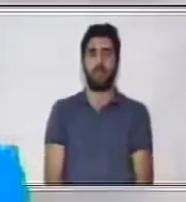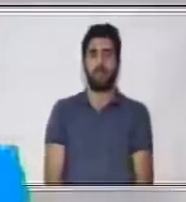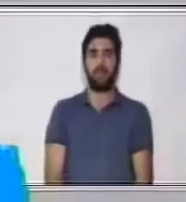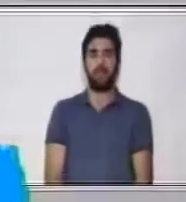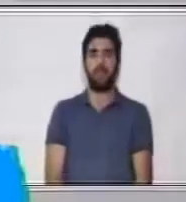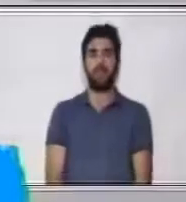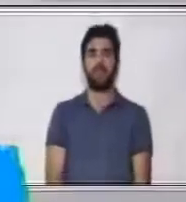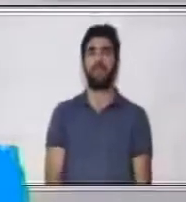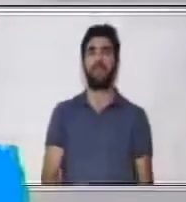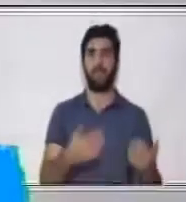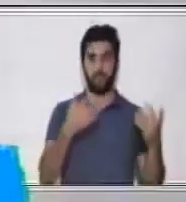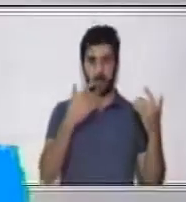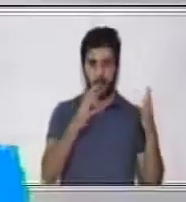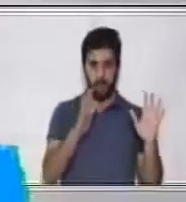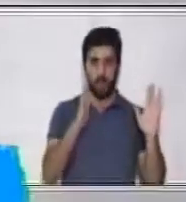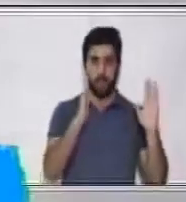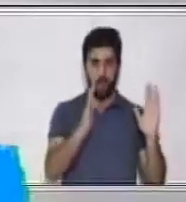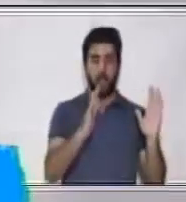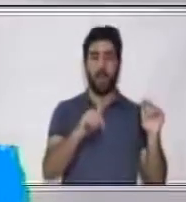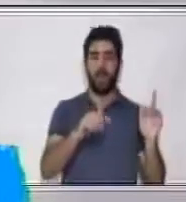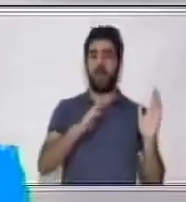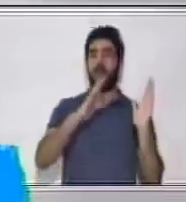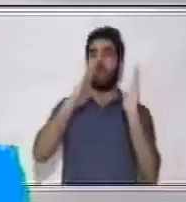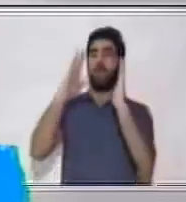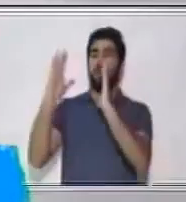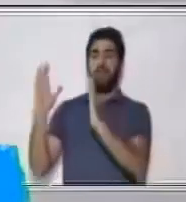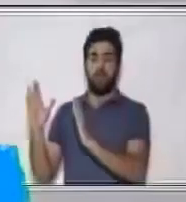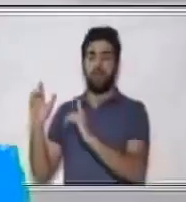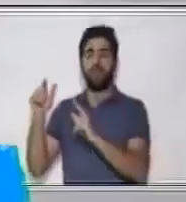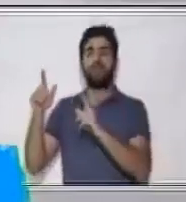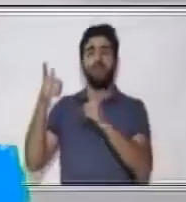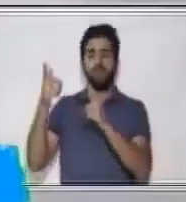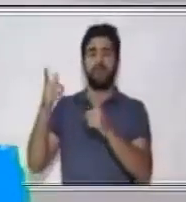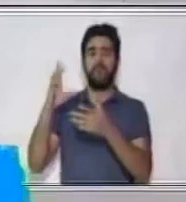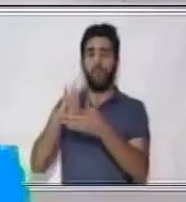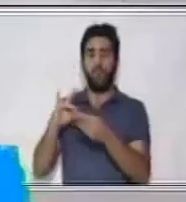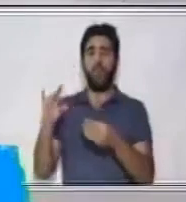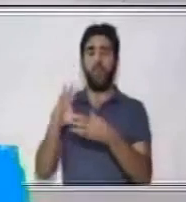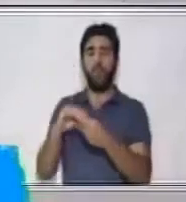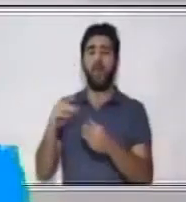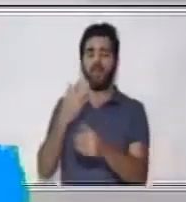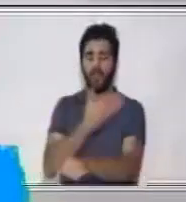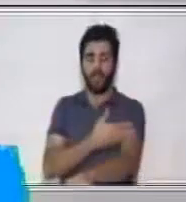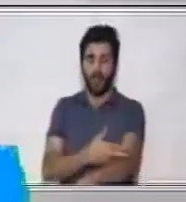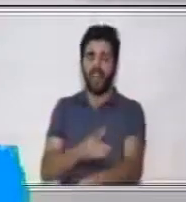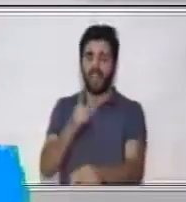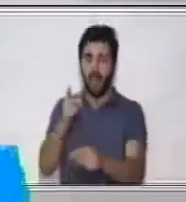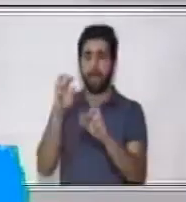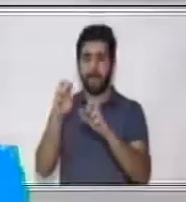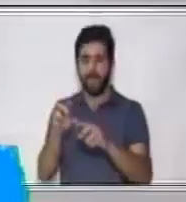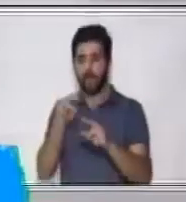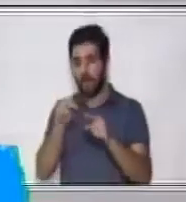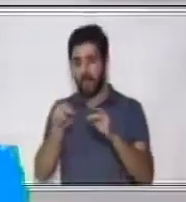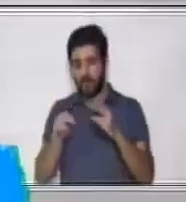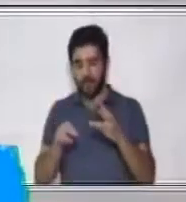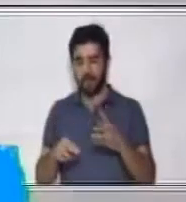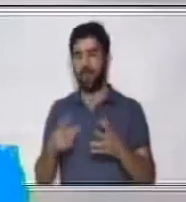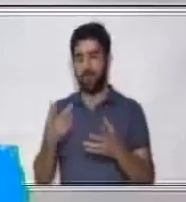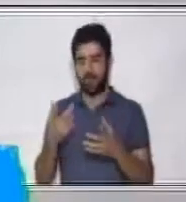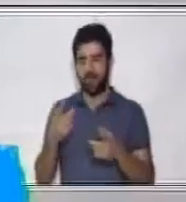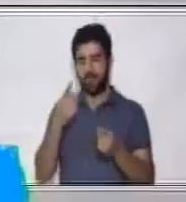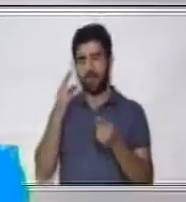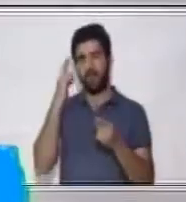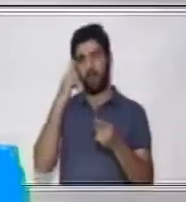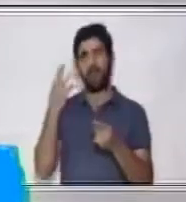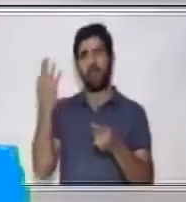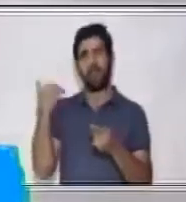Ahora tenemos este campo semántico, personajes de cuentos. ¿Qué personajes de cuentos